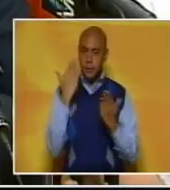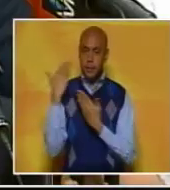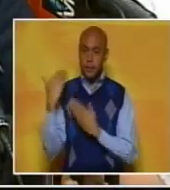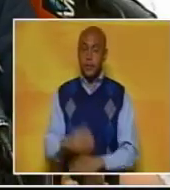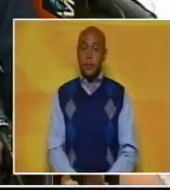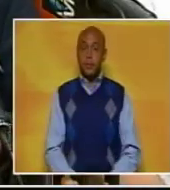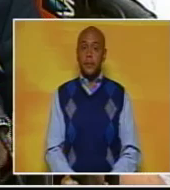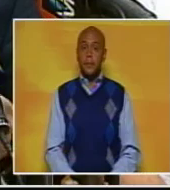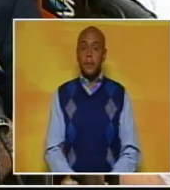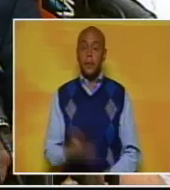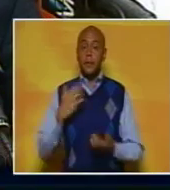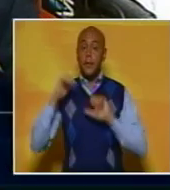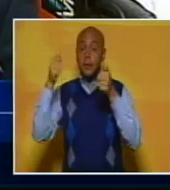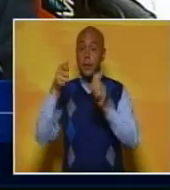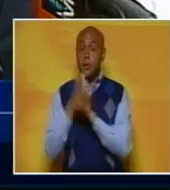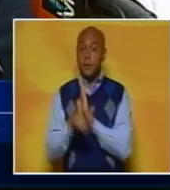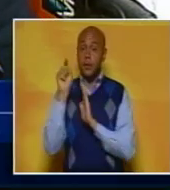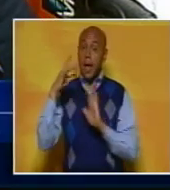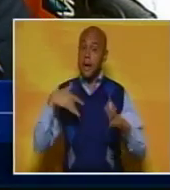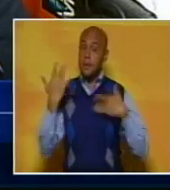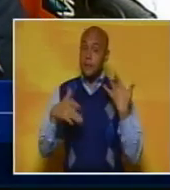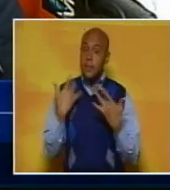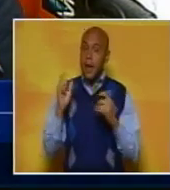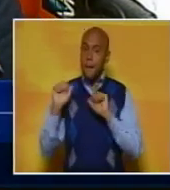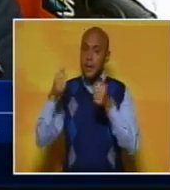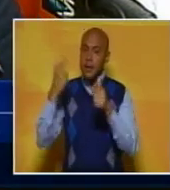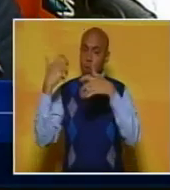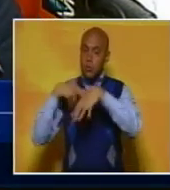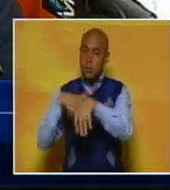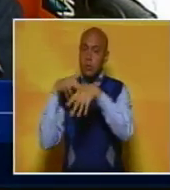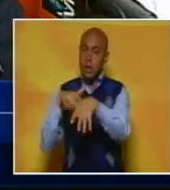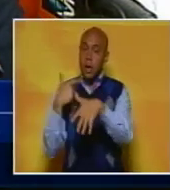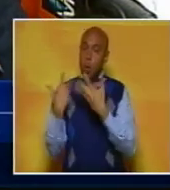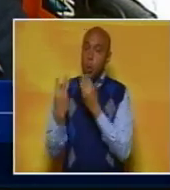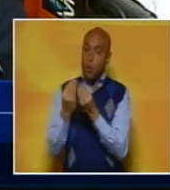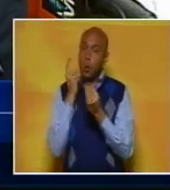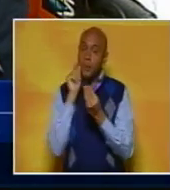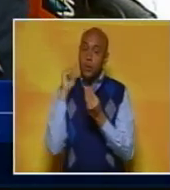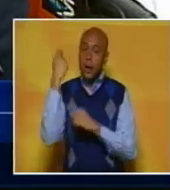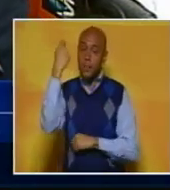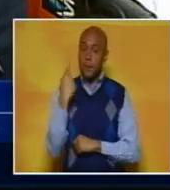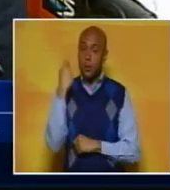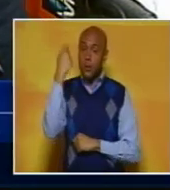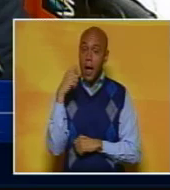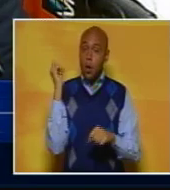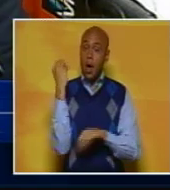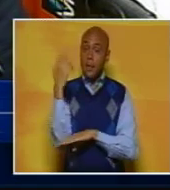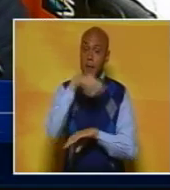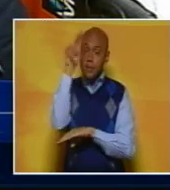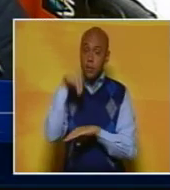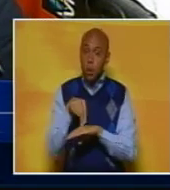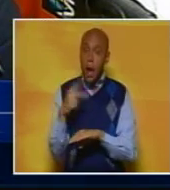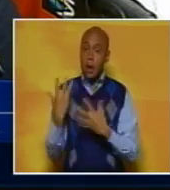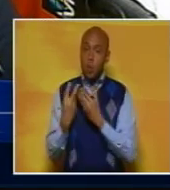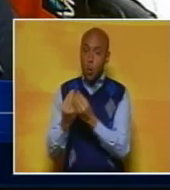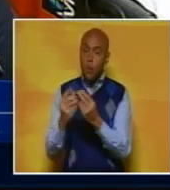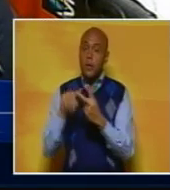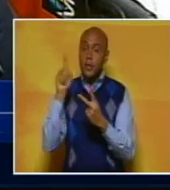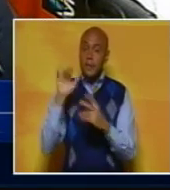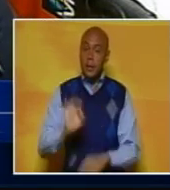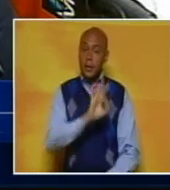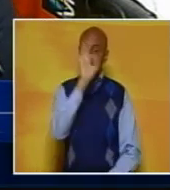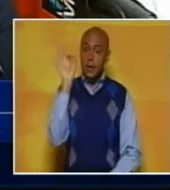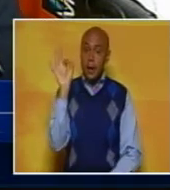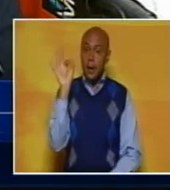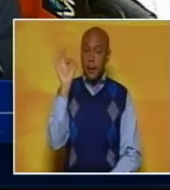dijeron. Iniciando aquella actividad, aquella caminata en lo que nos acompañaba varios diputados a la Asamblea Nacional y el pueblo